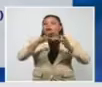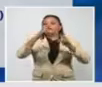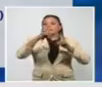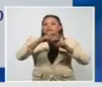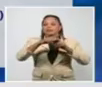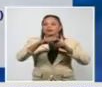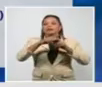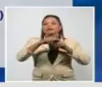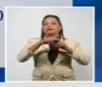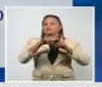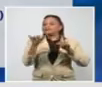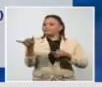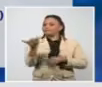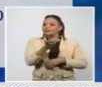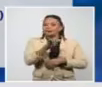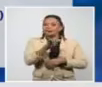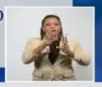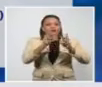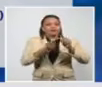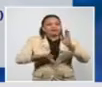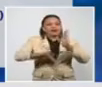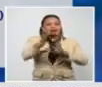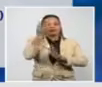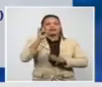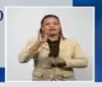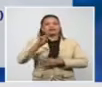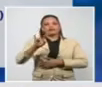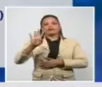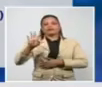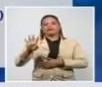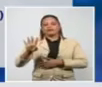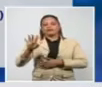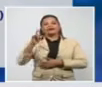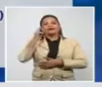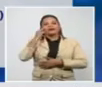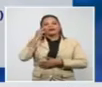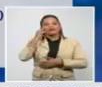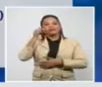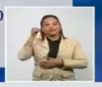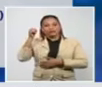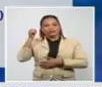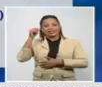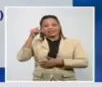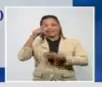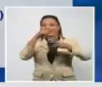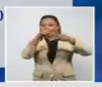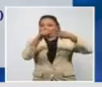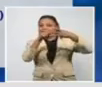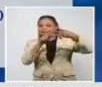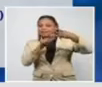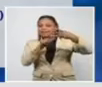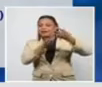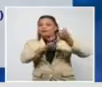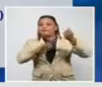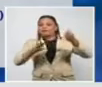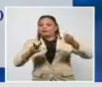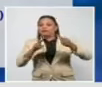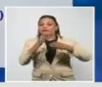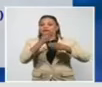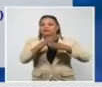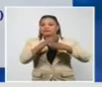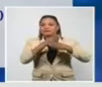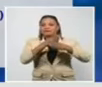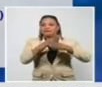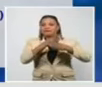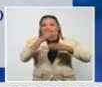una cifra también alta, 94. Fíjense cómo las tres provincias, La Habana en Occidente y